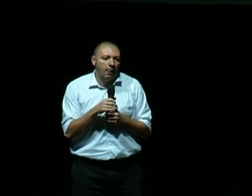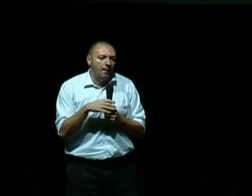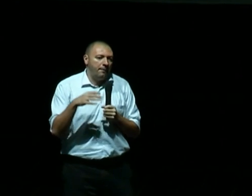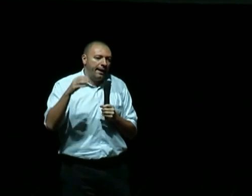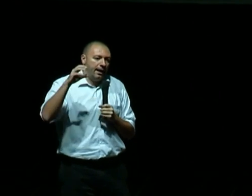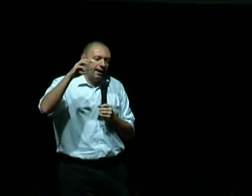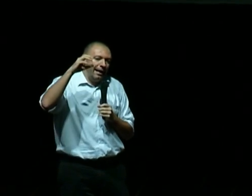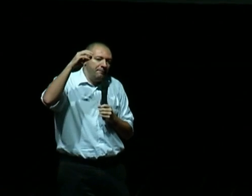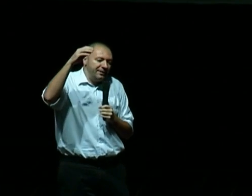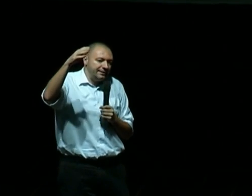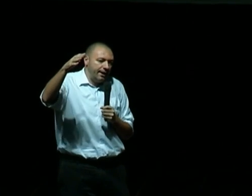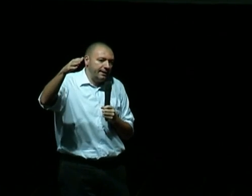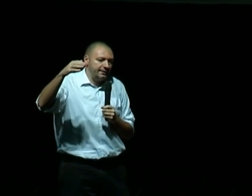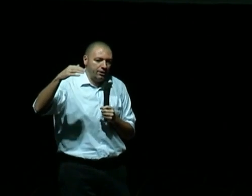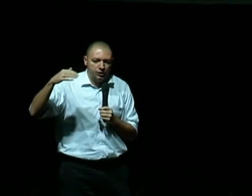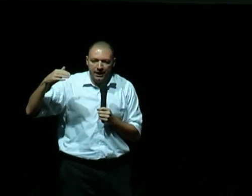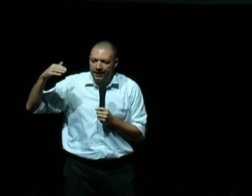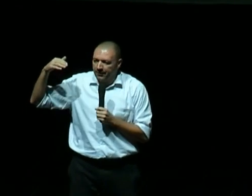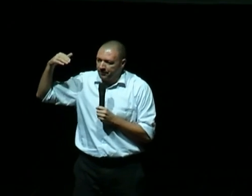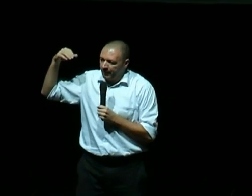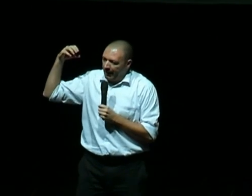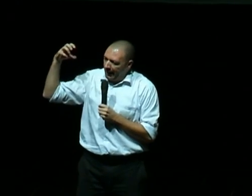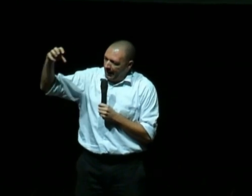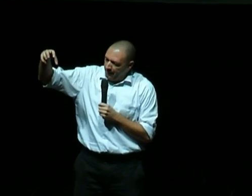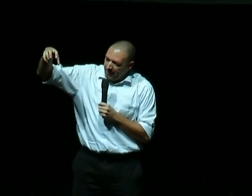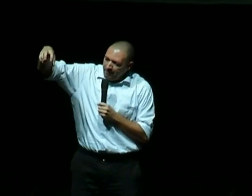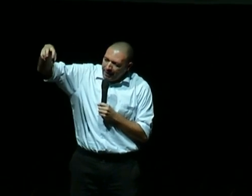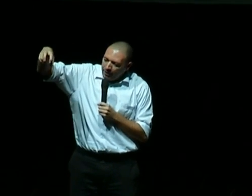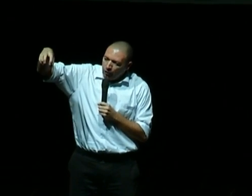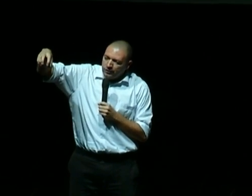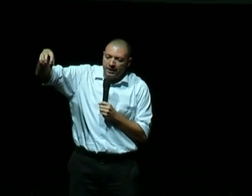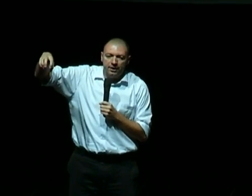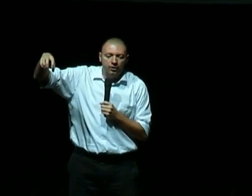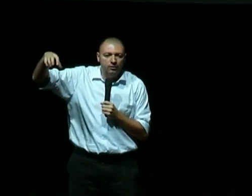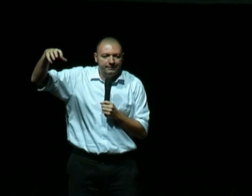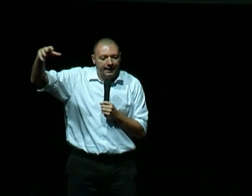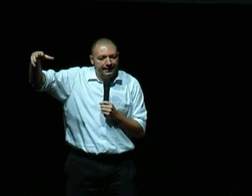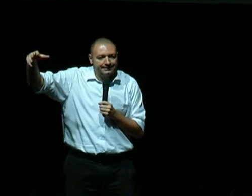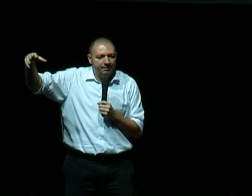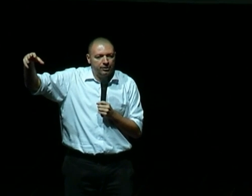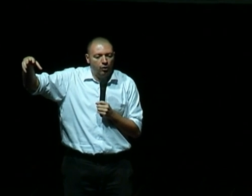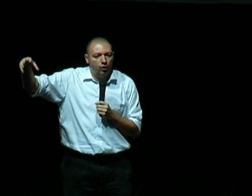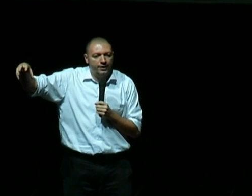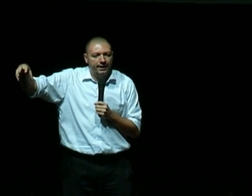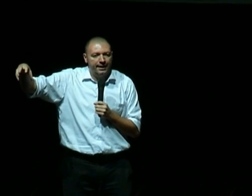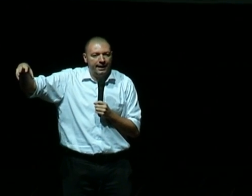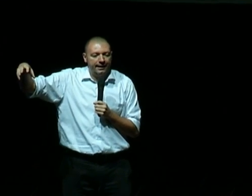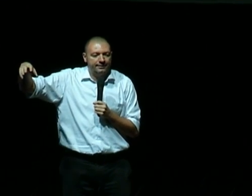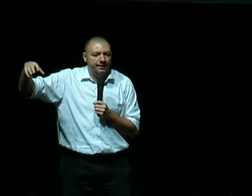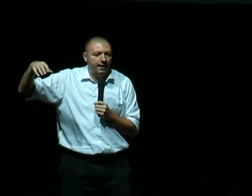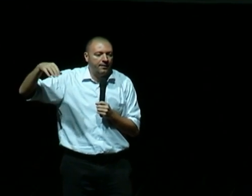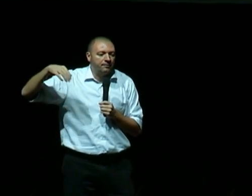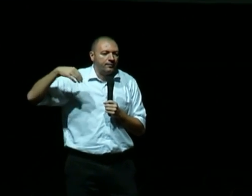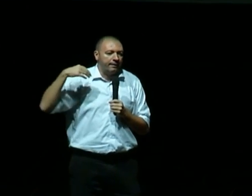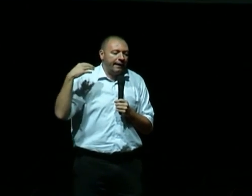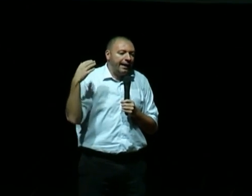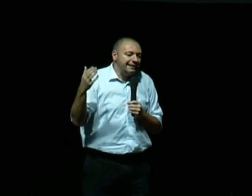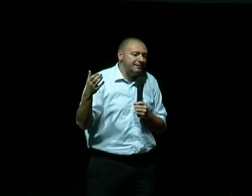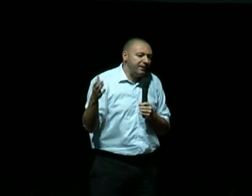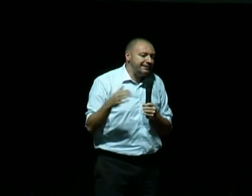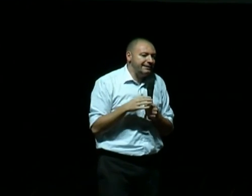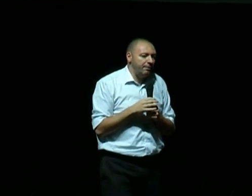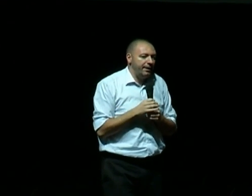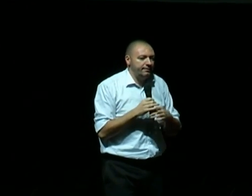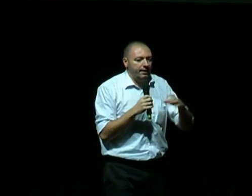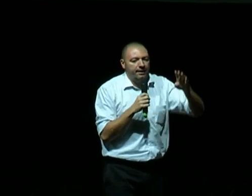juego para empezar a desarrollar el primer contenido de esta metodología de la cátedra, que